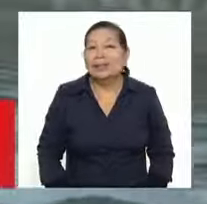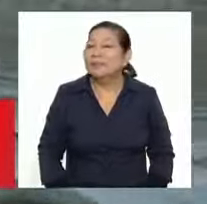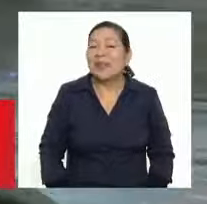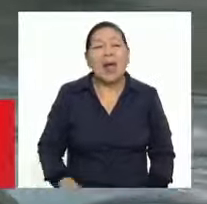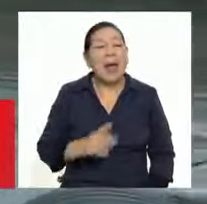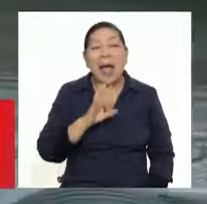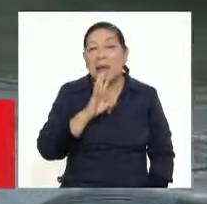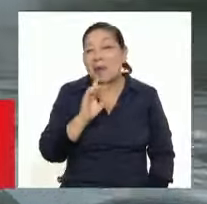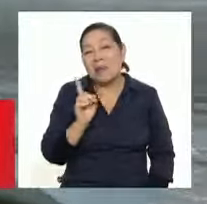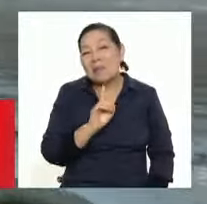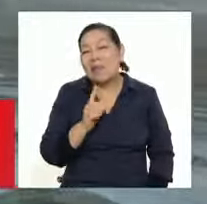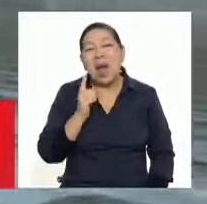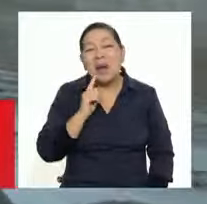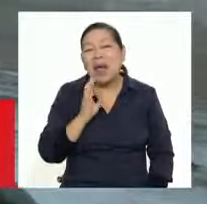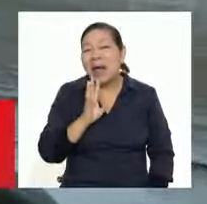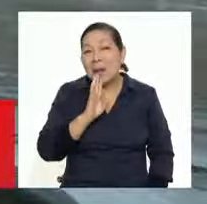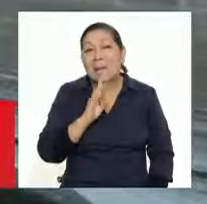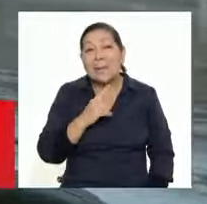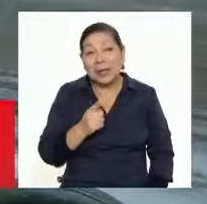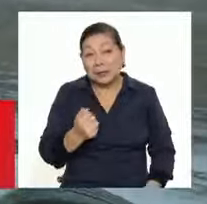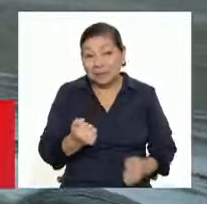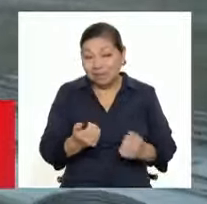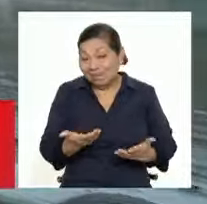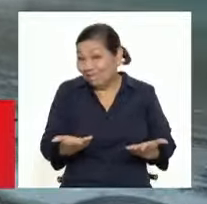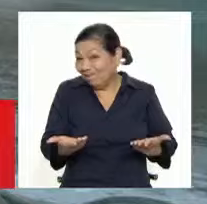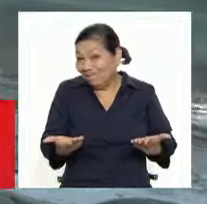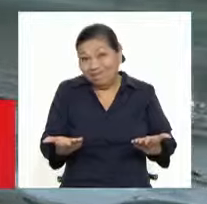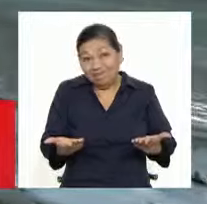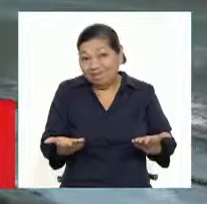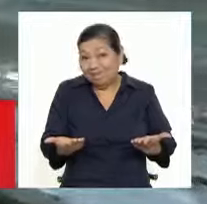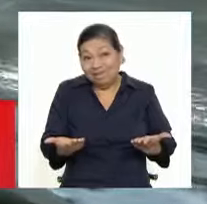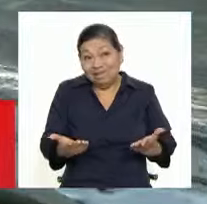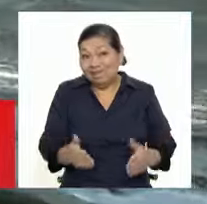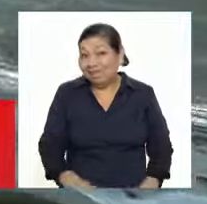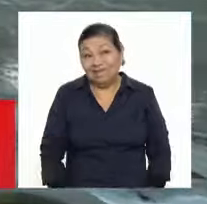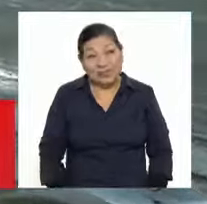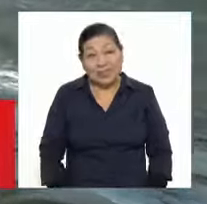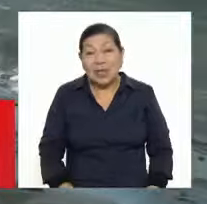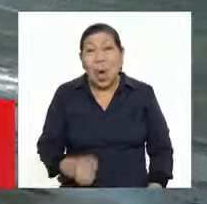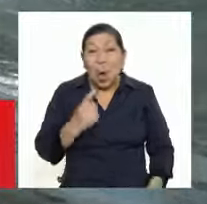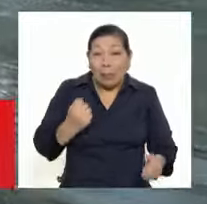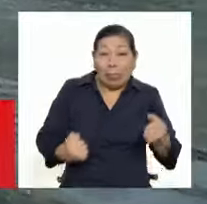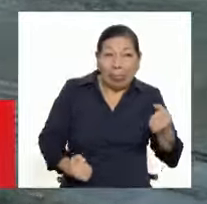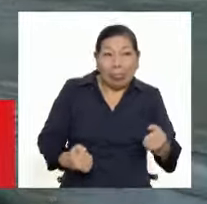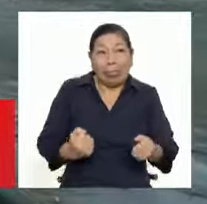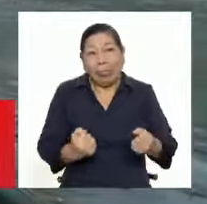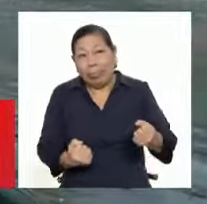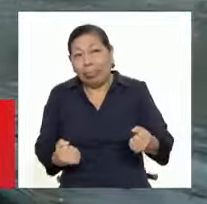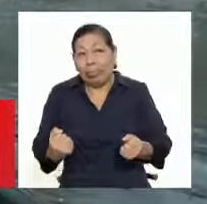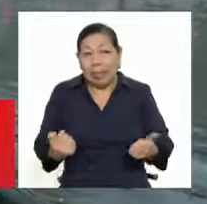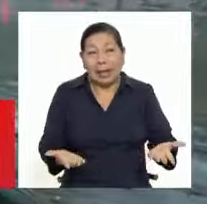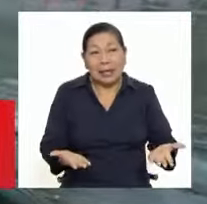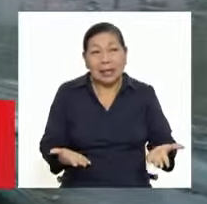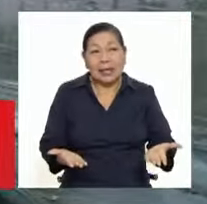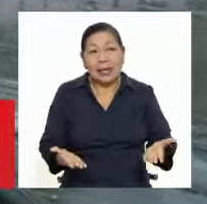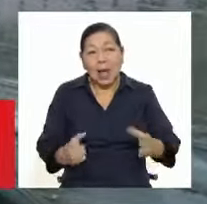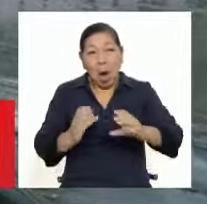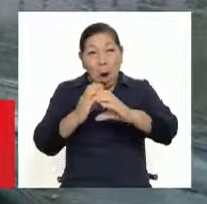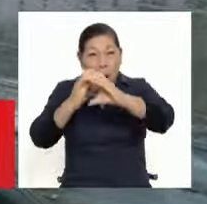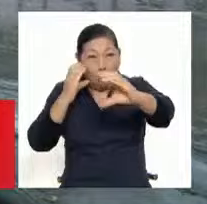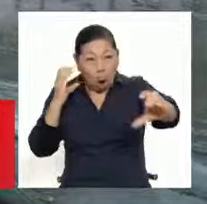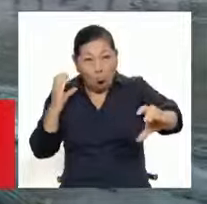señor, pero los vehículos pues tienen que hacer maniobras. Aquí, por ejemplo, el vehículo del chino,